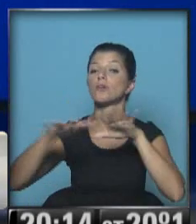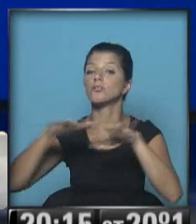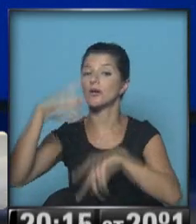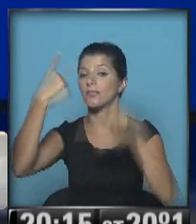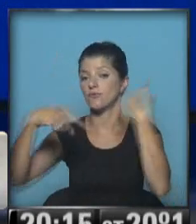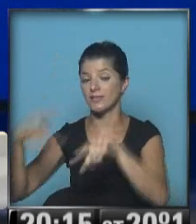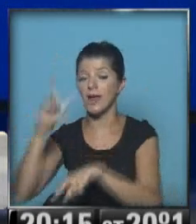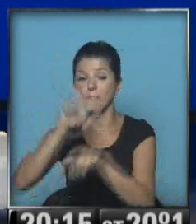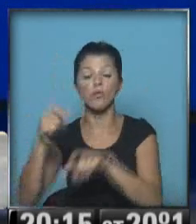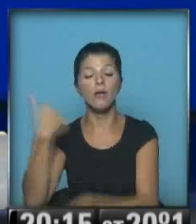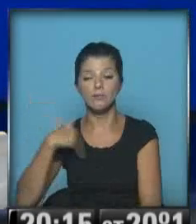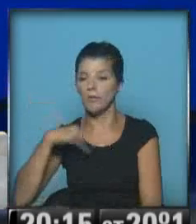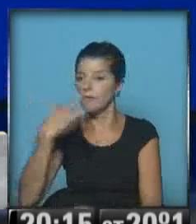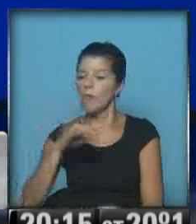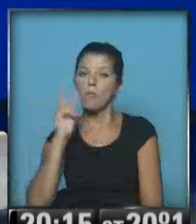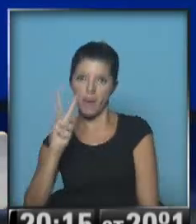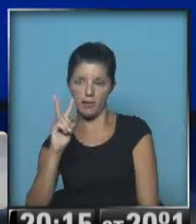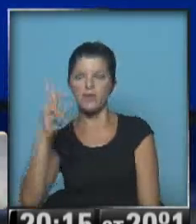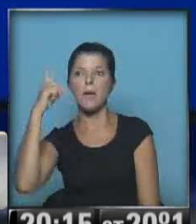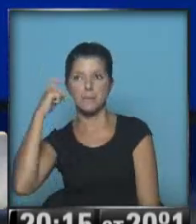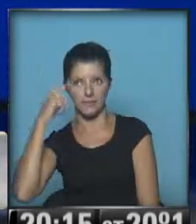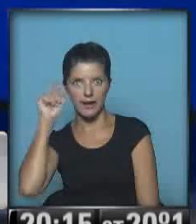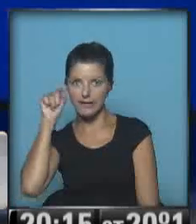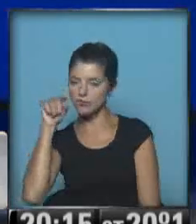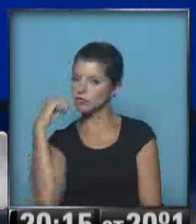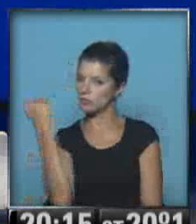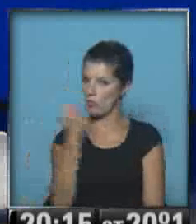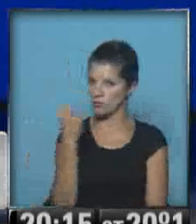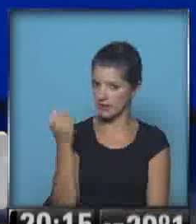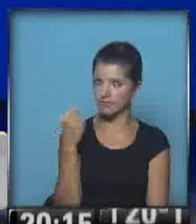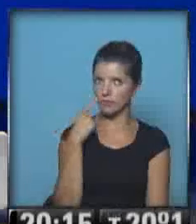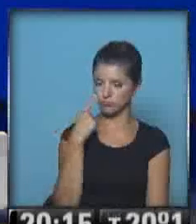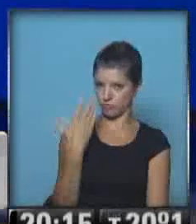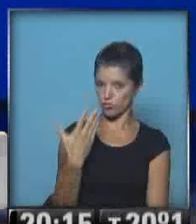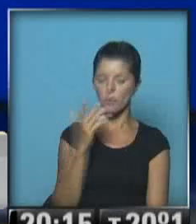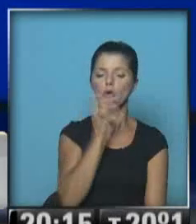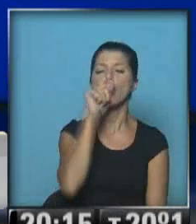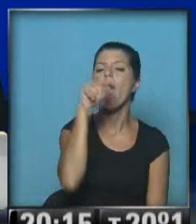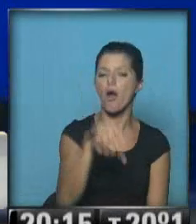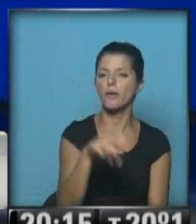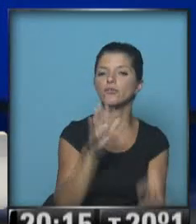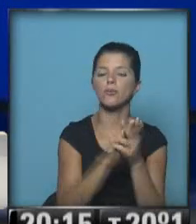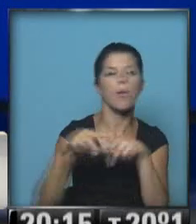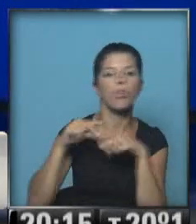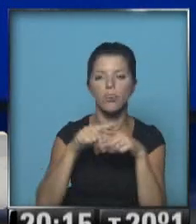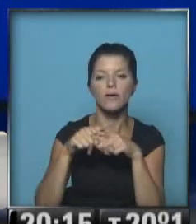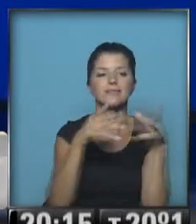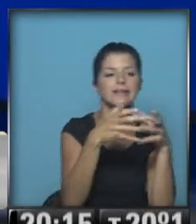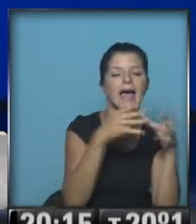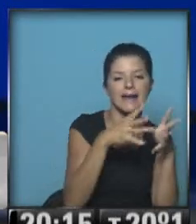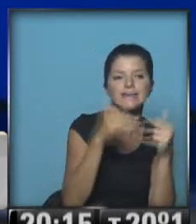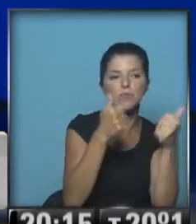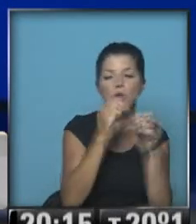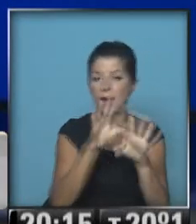los argentinos tenemos que aprender a valorar no se trata ya en este momento de discutir si la guerrilla era buena o